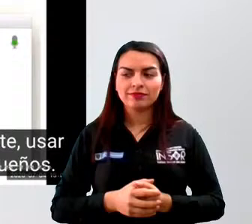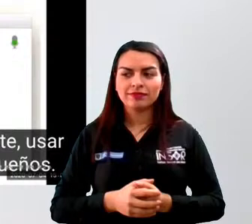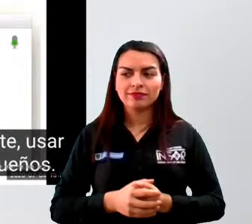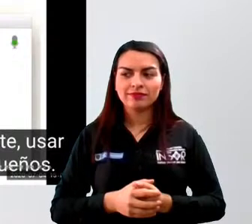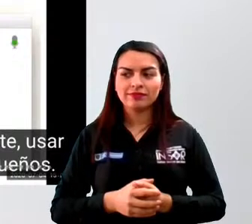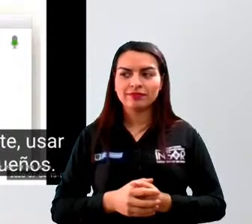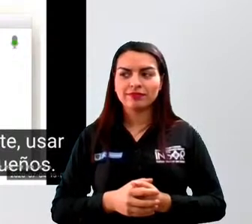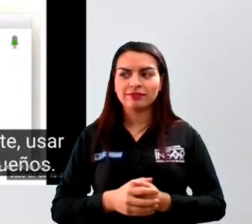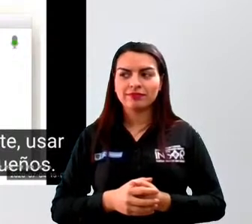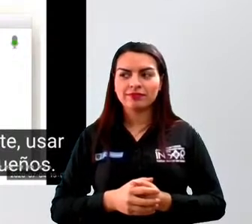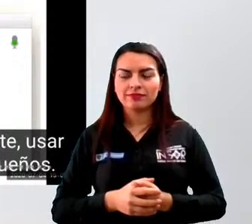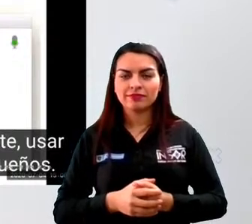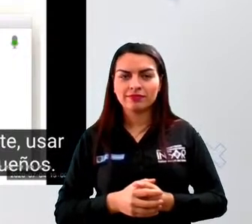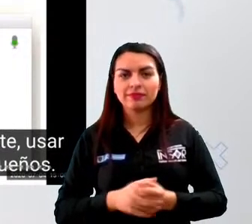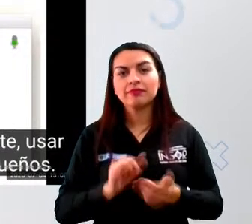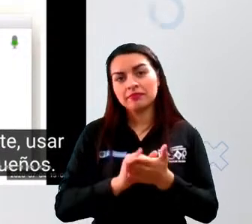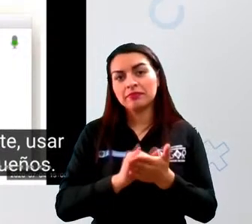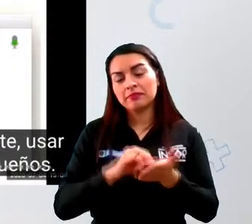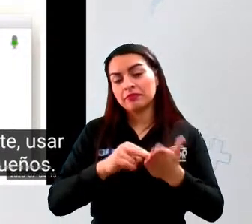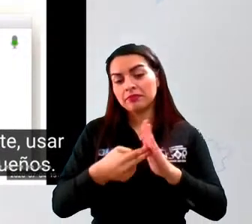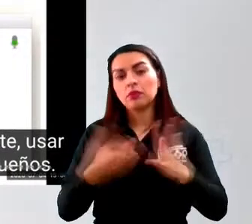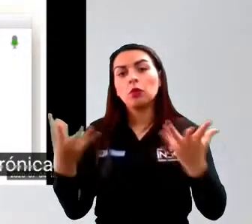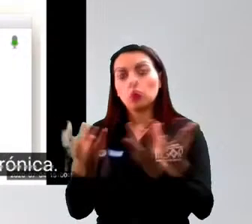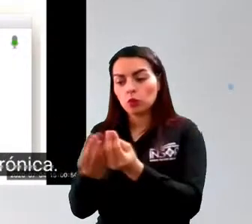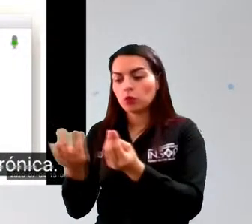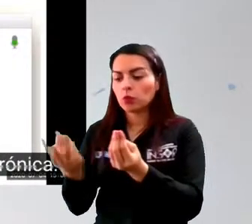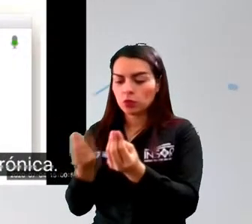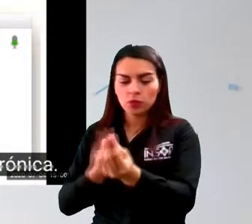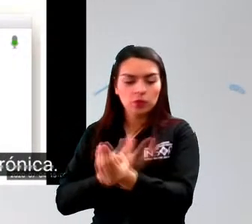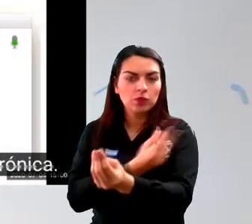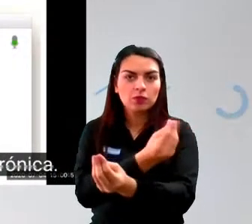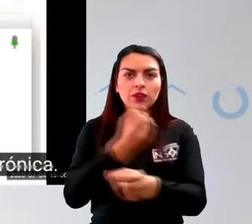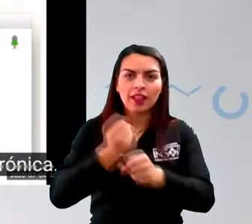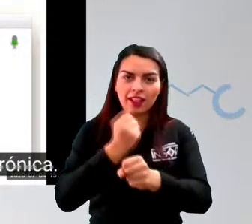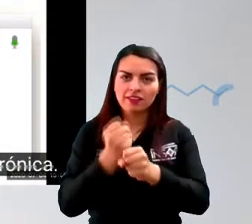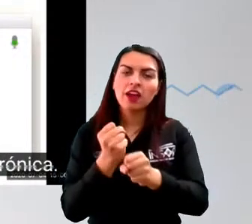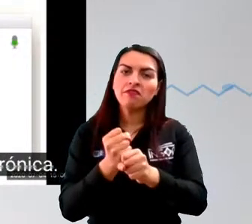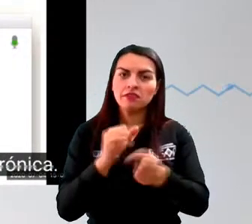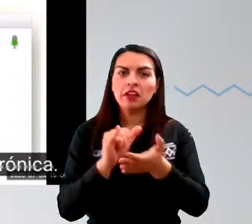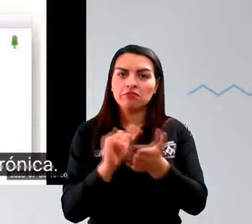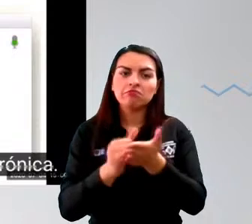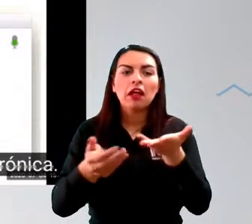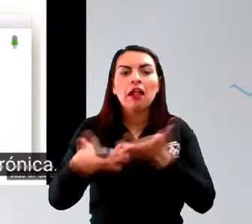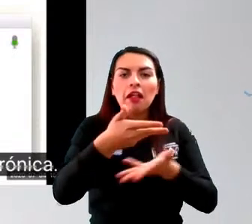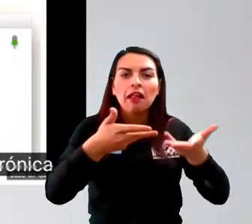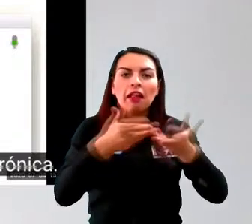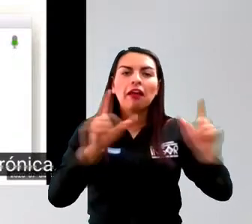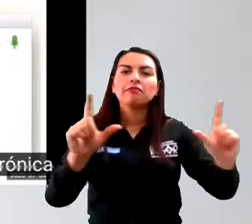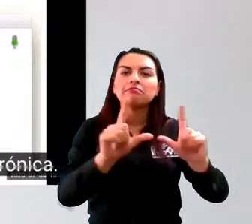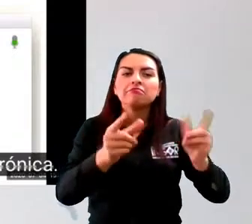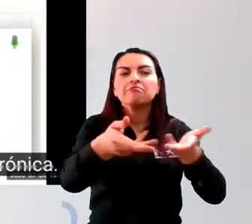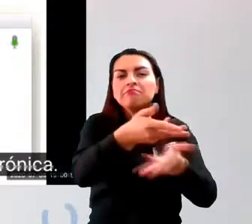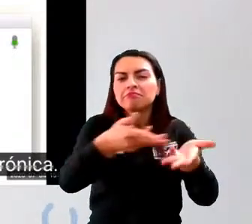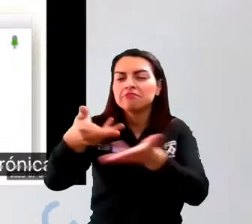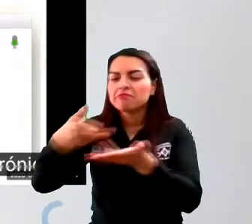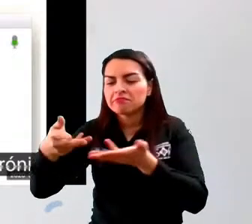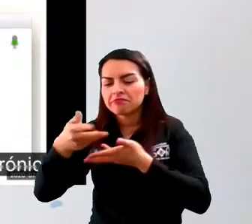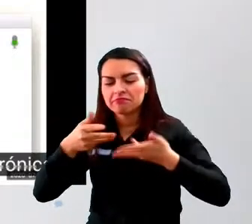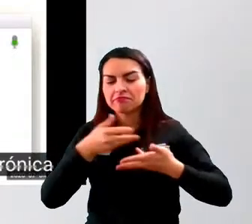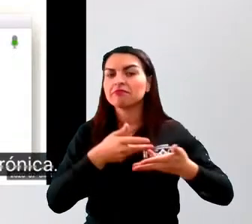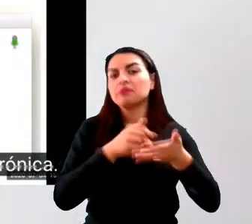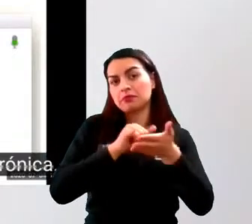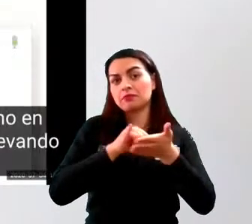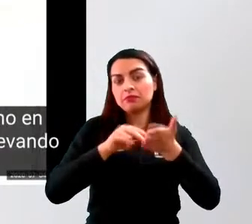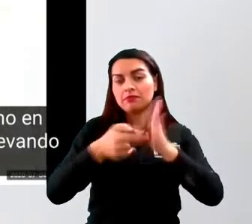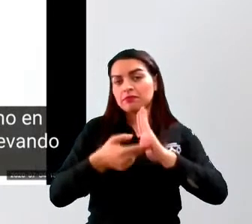y ciertamente usar los grupos de trabajo donde las personas se unen en discusiones de grupos pequeños. Estas son algunas excelentes maneras de